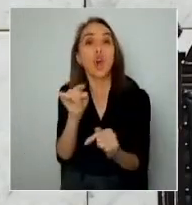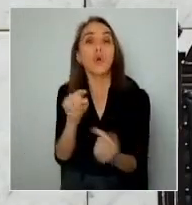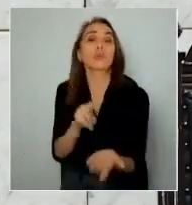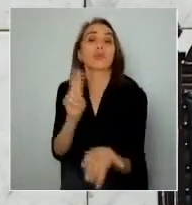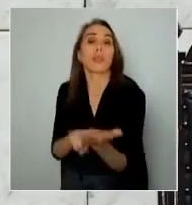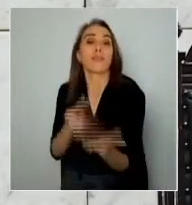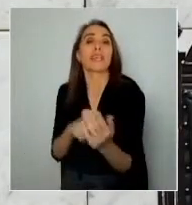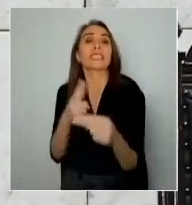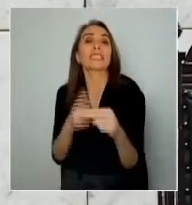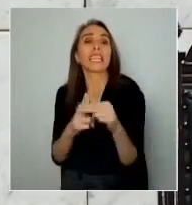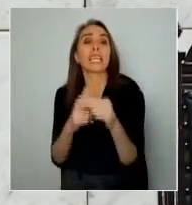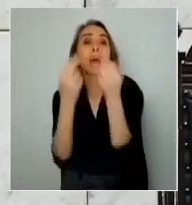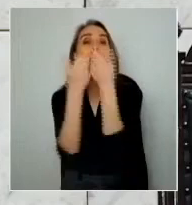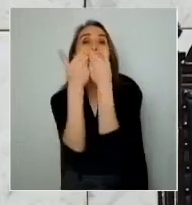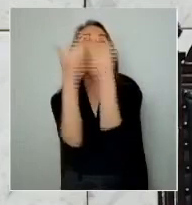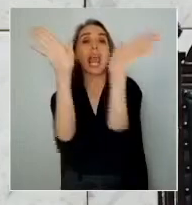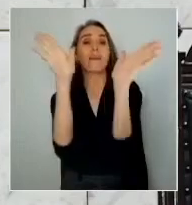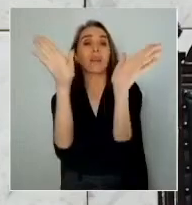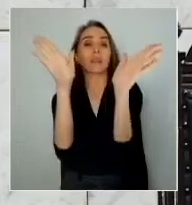libertad